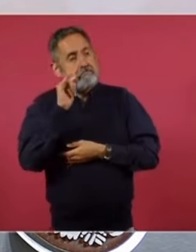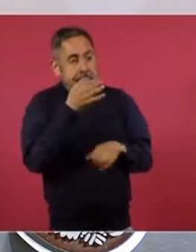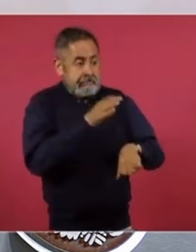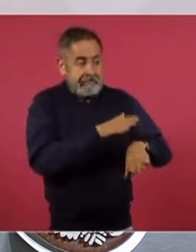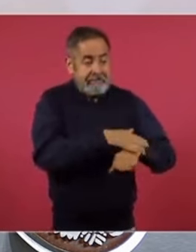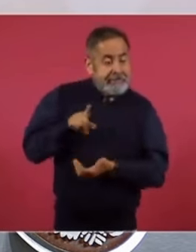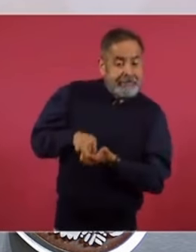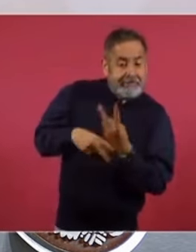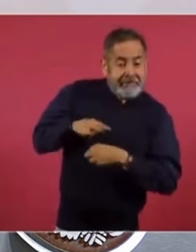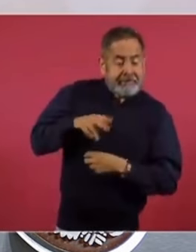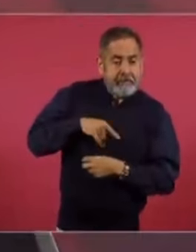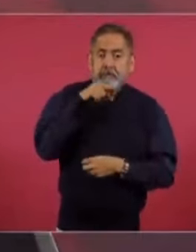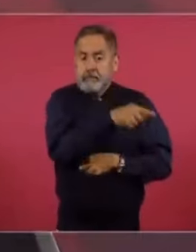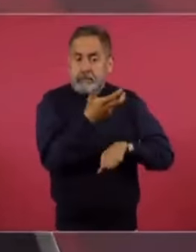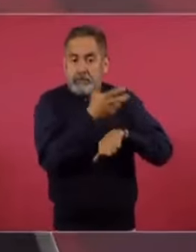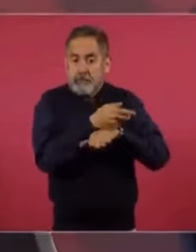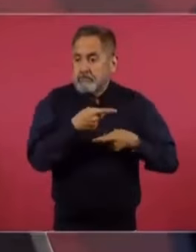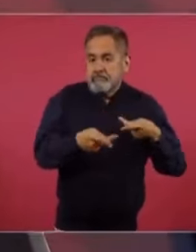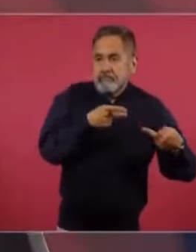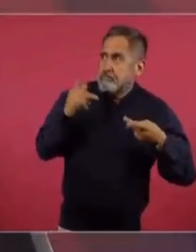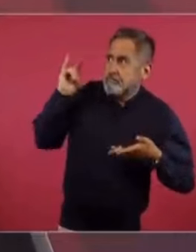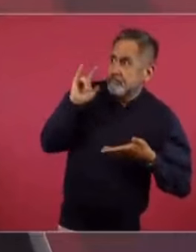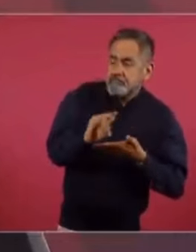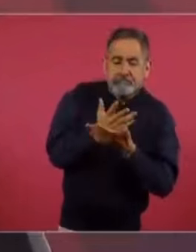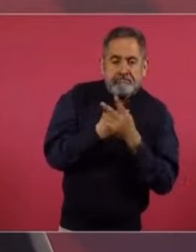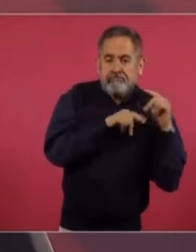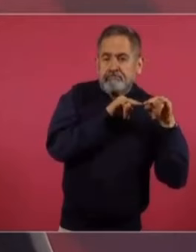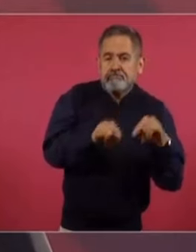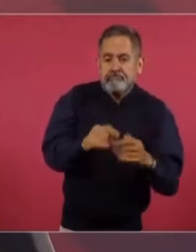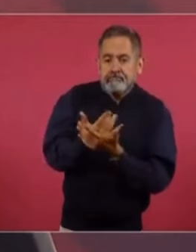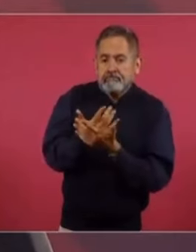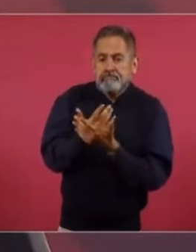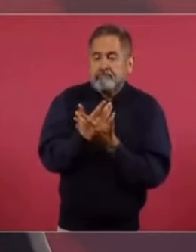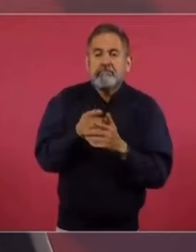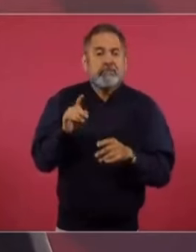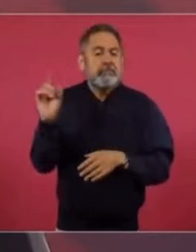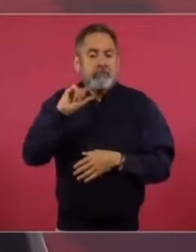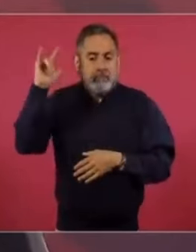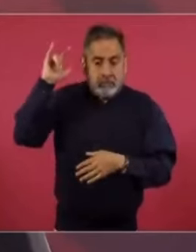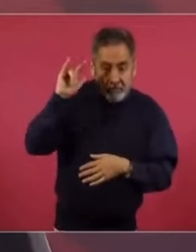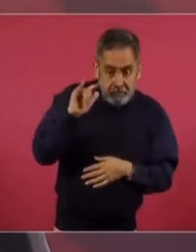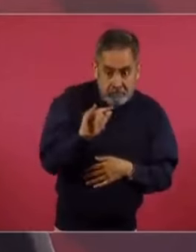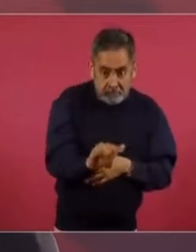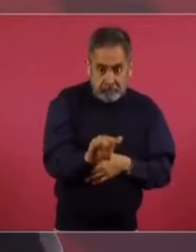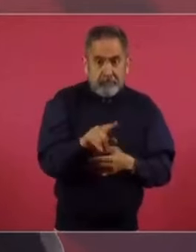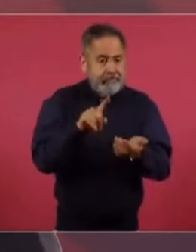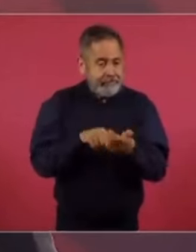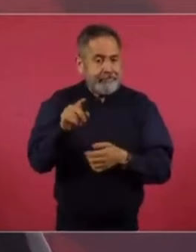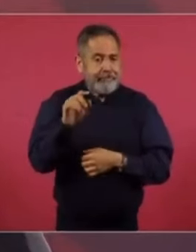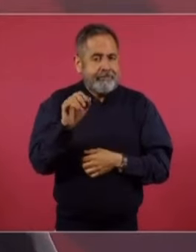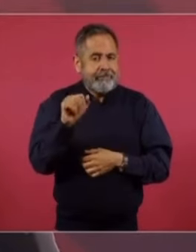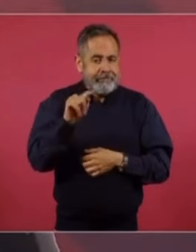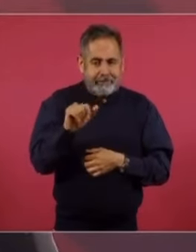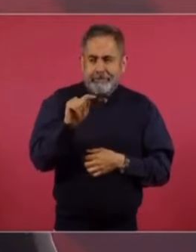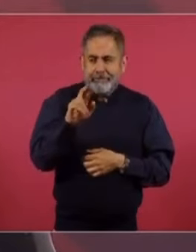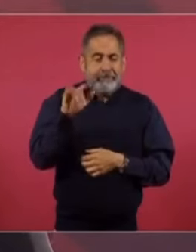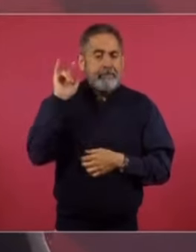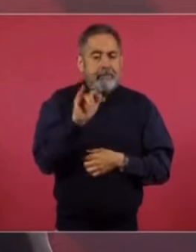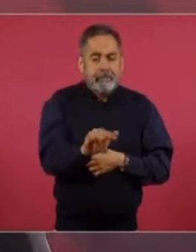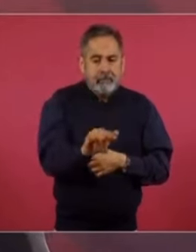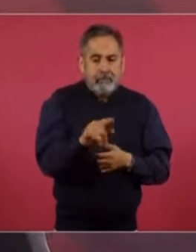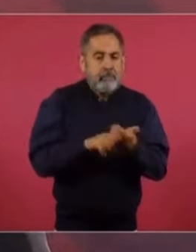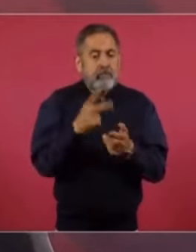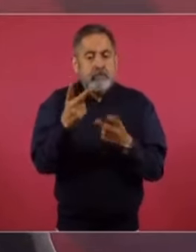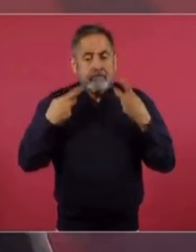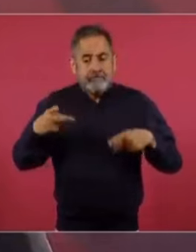anteriormente, las autoridades del orden público estadounidenses llegaron a la aeronave una vez habiendo aterrizado en el aeropuerto de Santa Teresa. El avión tenía